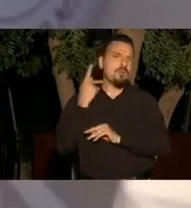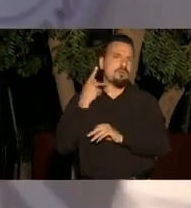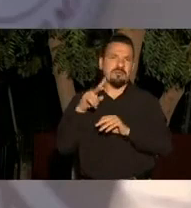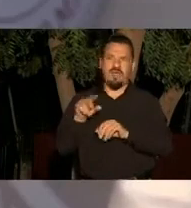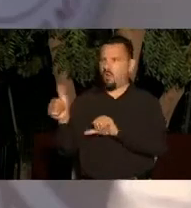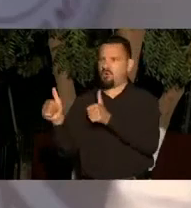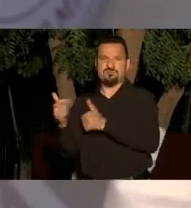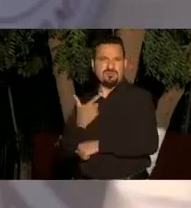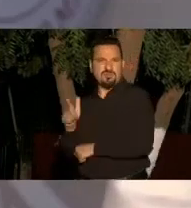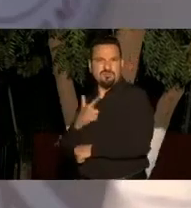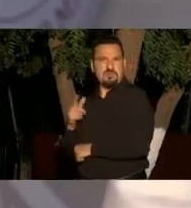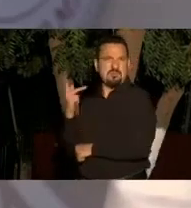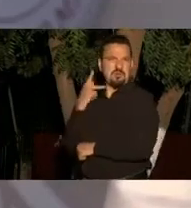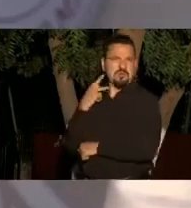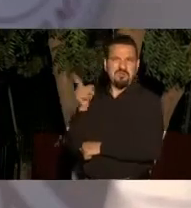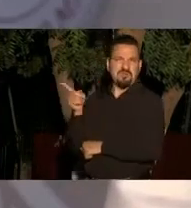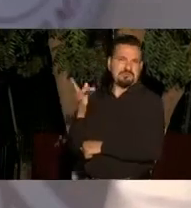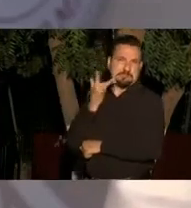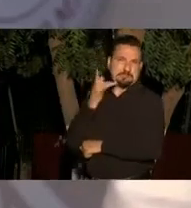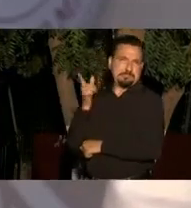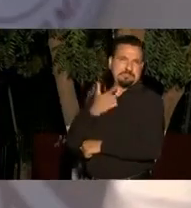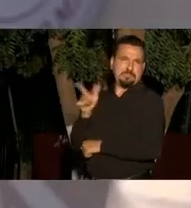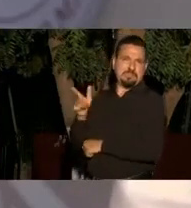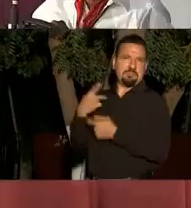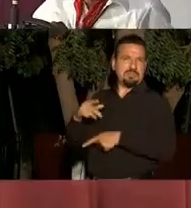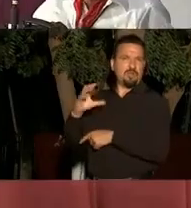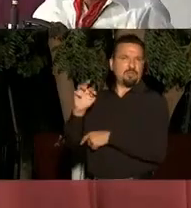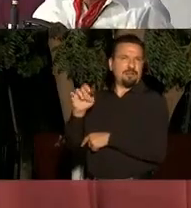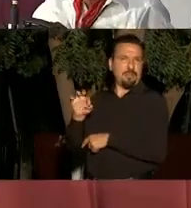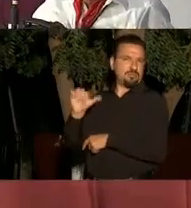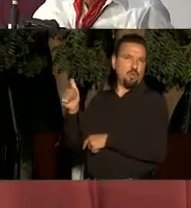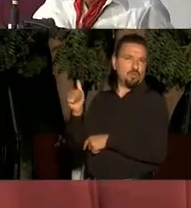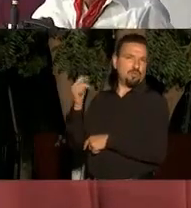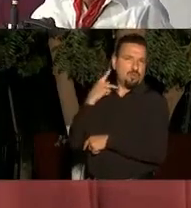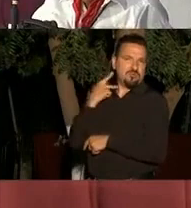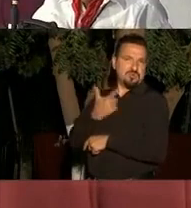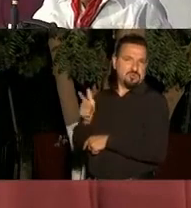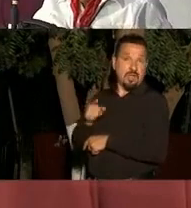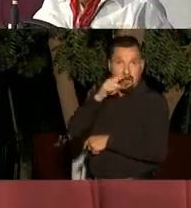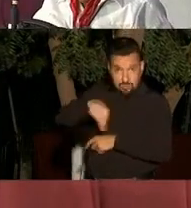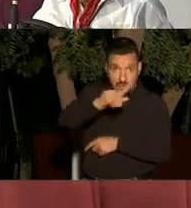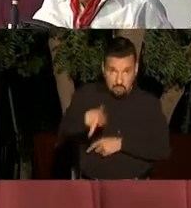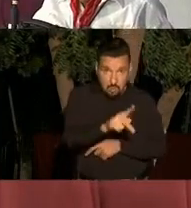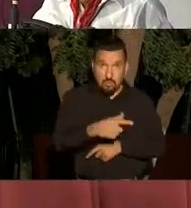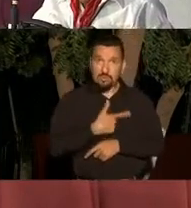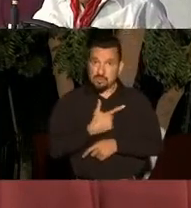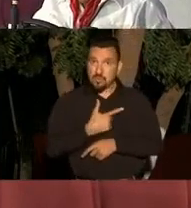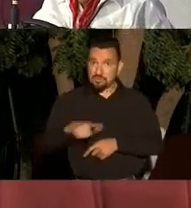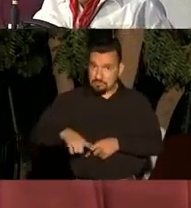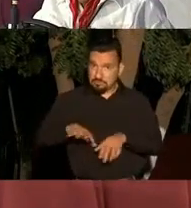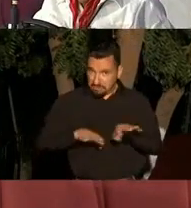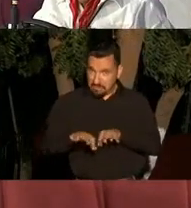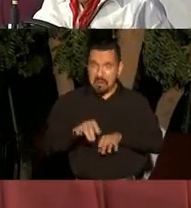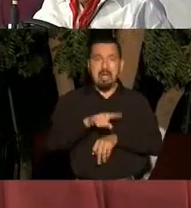les guste a los fifís, a los conservadores. Si le gusta al pueblo, con eso